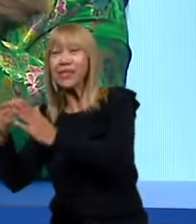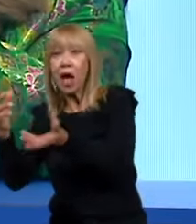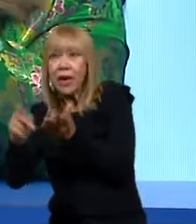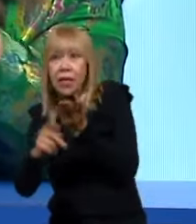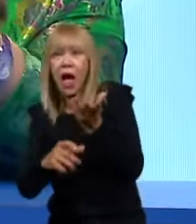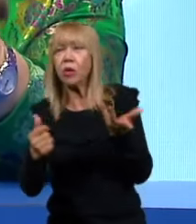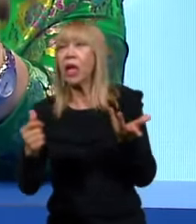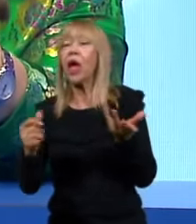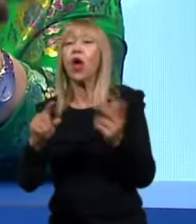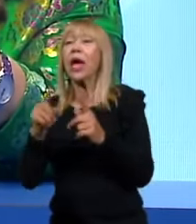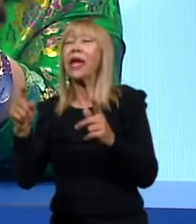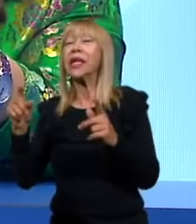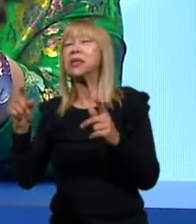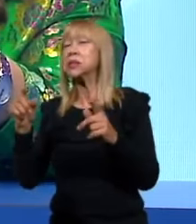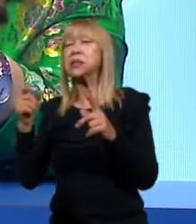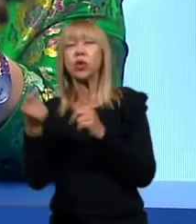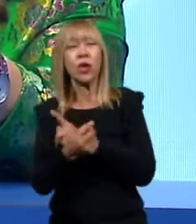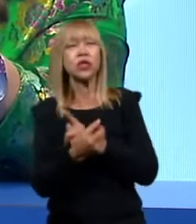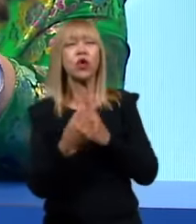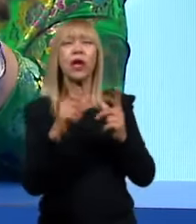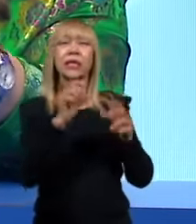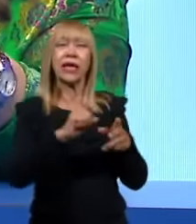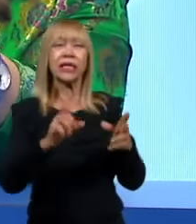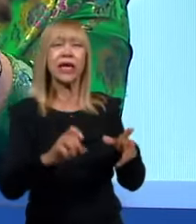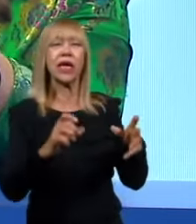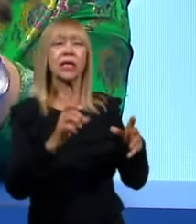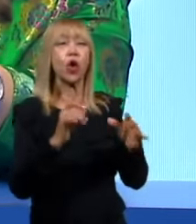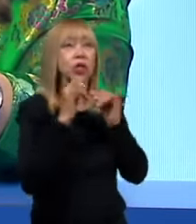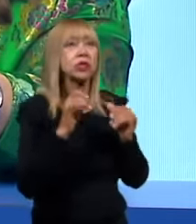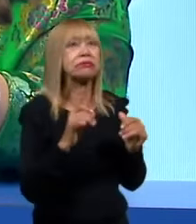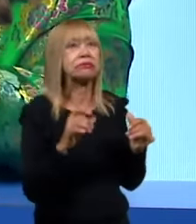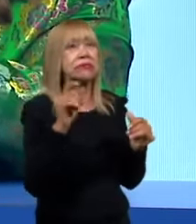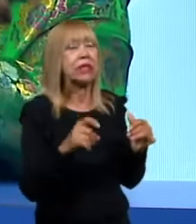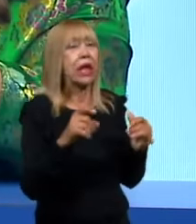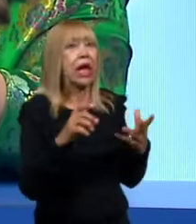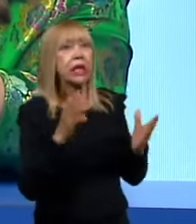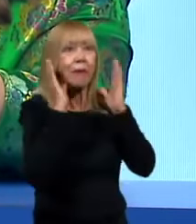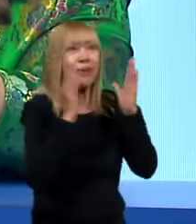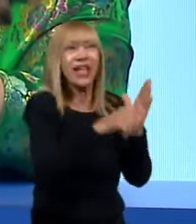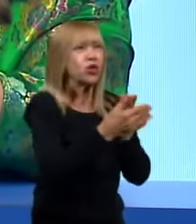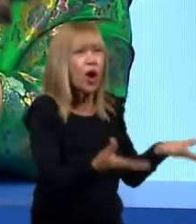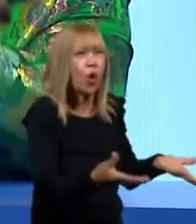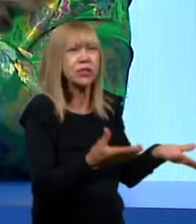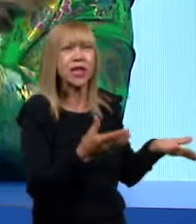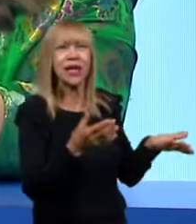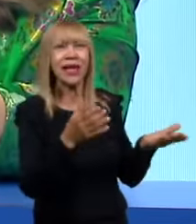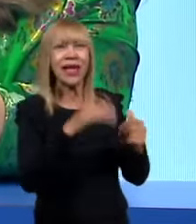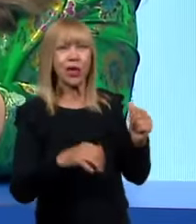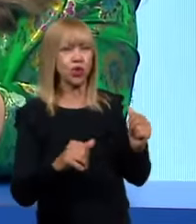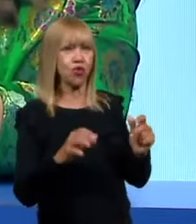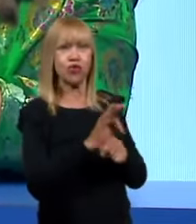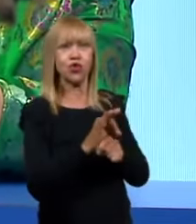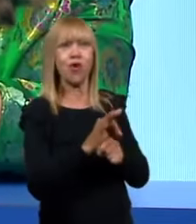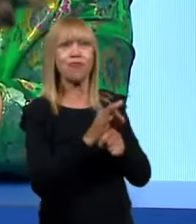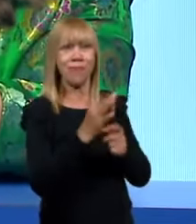en su función. En este caso, lamentablemente, la Secretaría de Corrección está más pendiente a buscar funcionarios de colegio en actividades proselitistas que su función